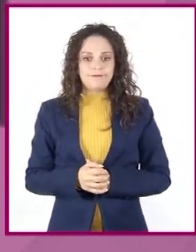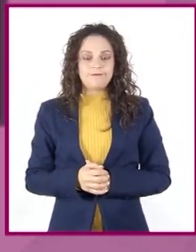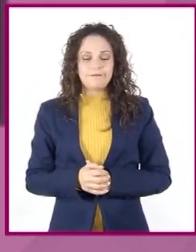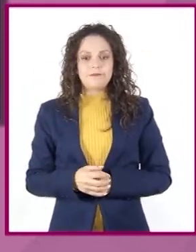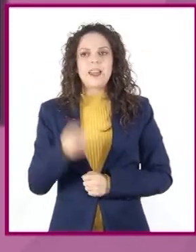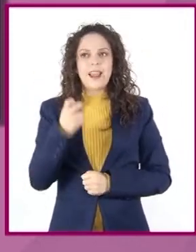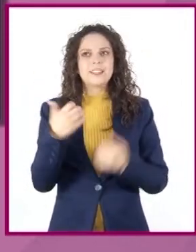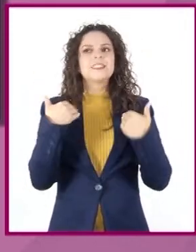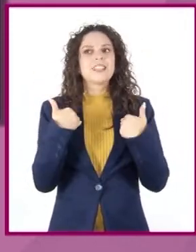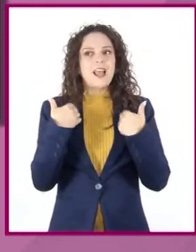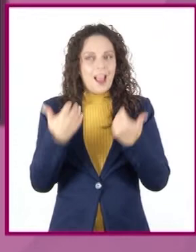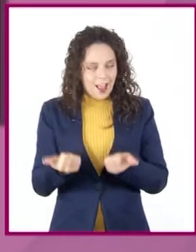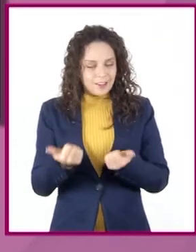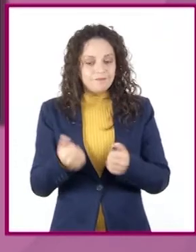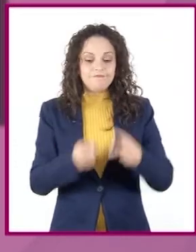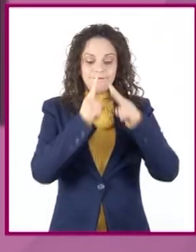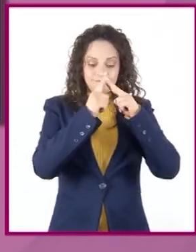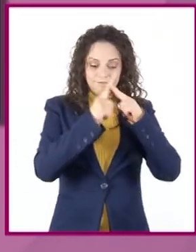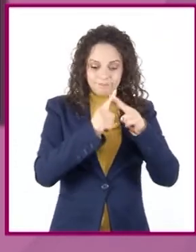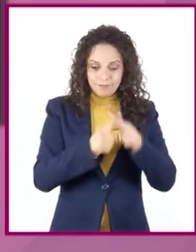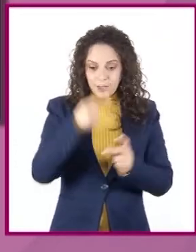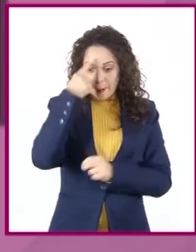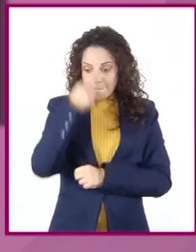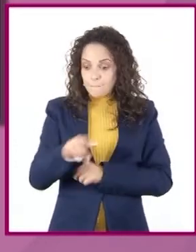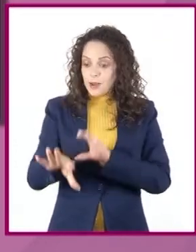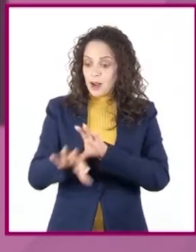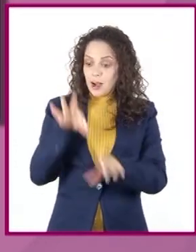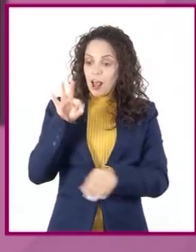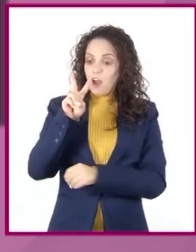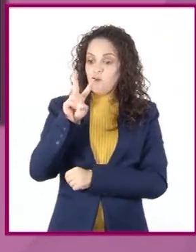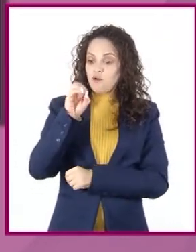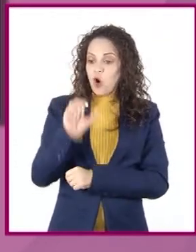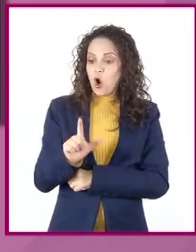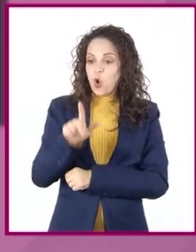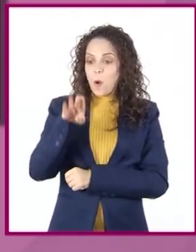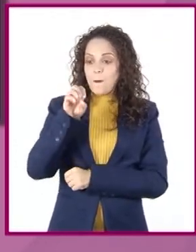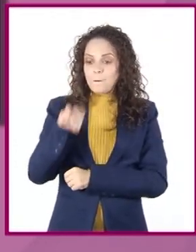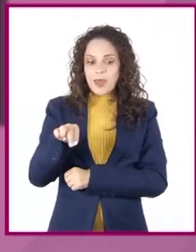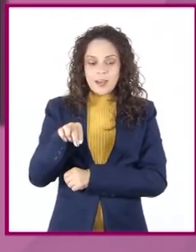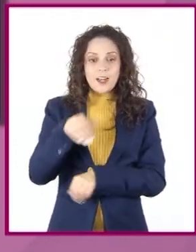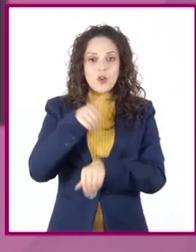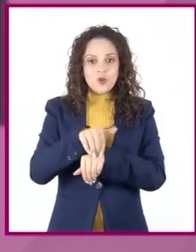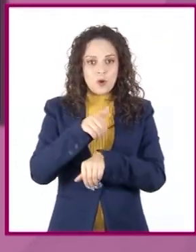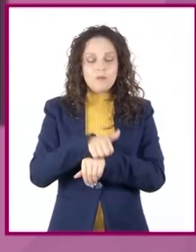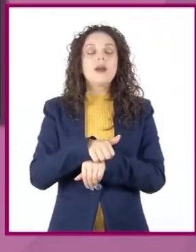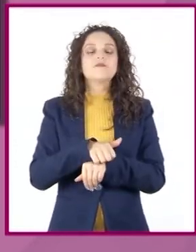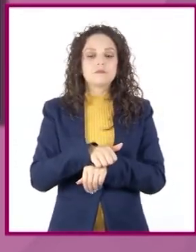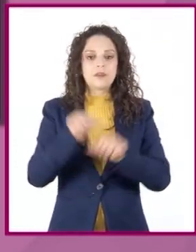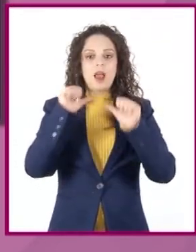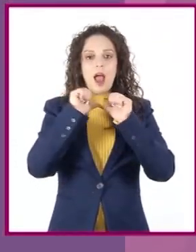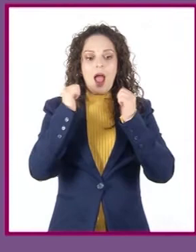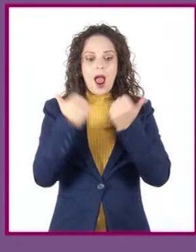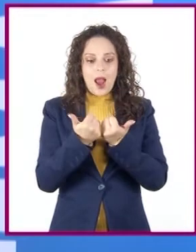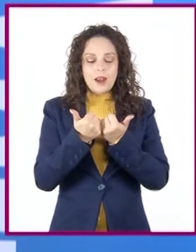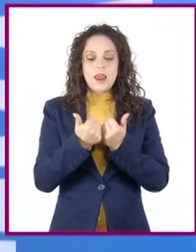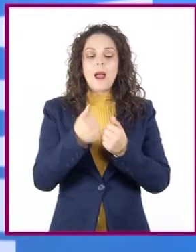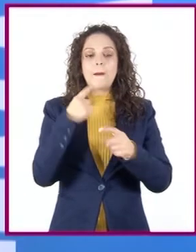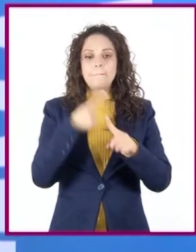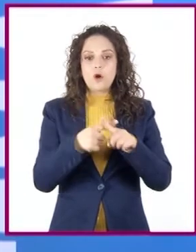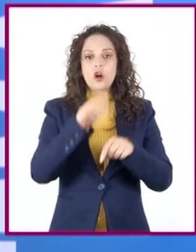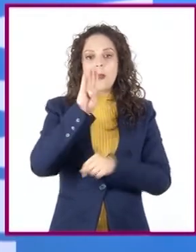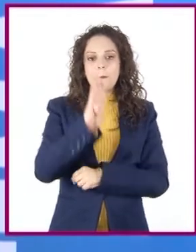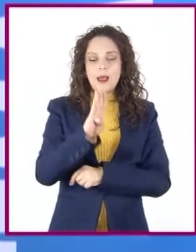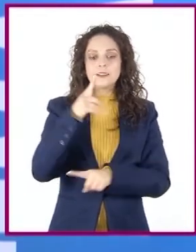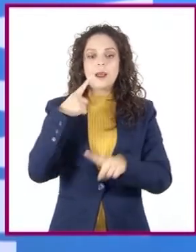la fórmula para obtener el volumen de un prisma rectangular es igual al área de la base por la altura.